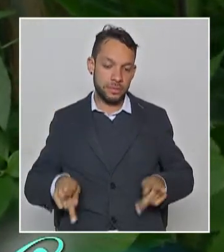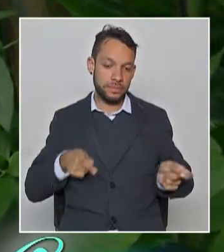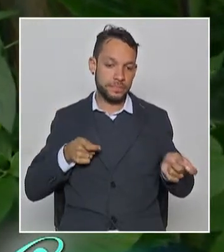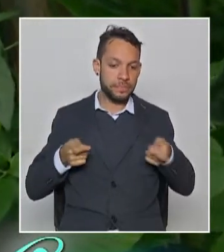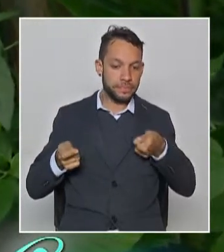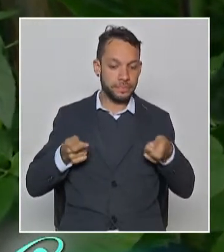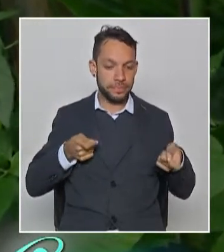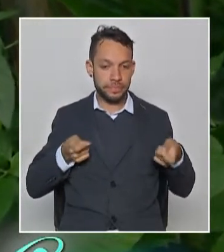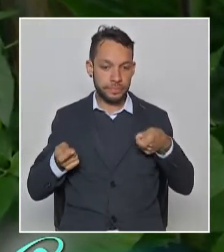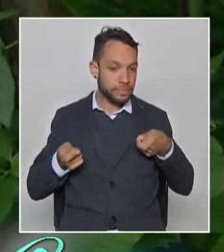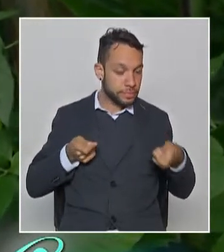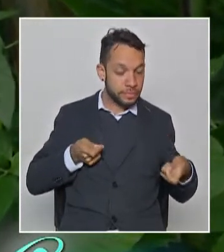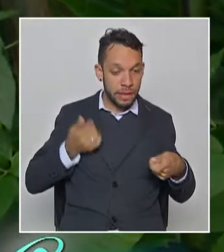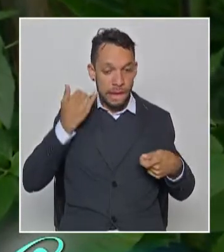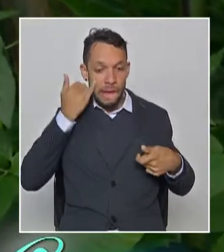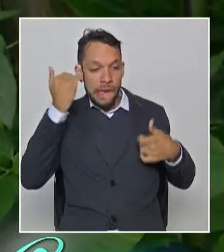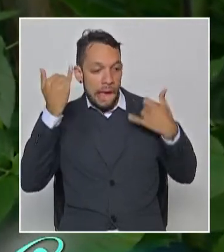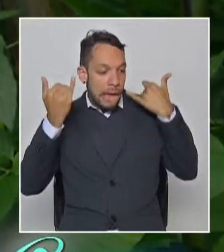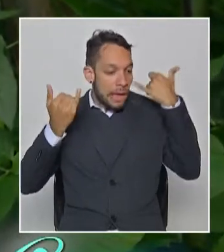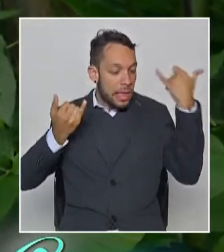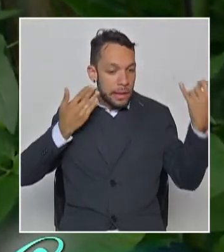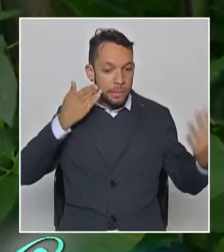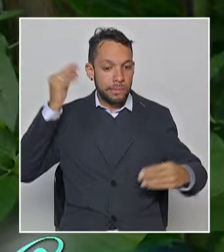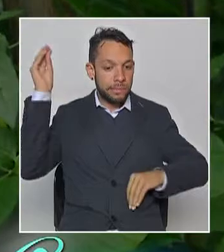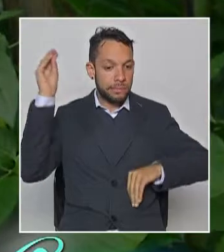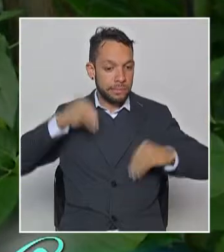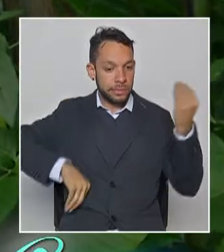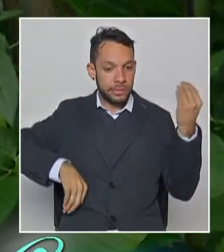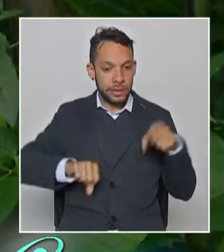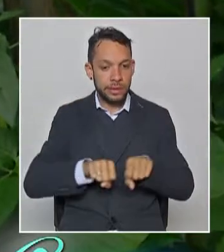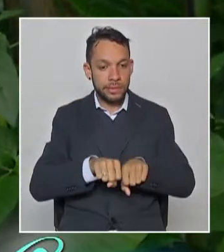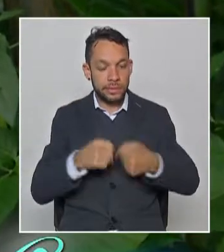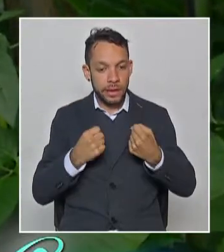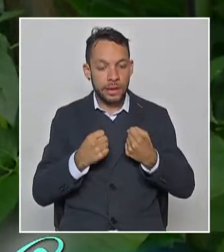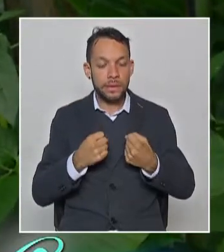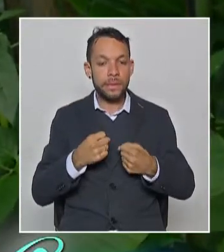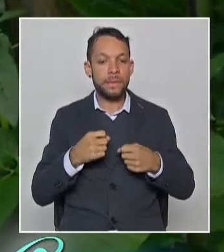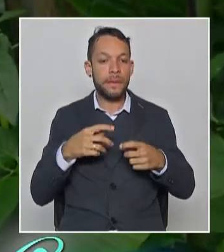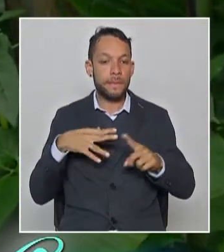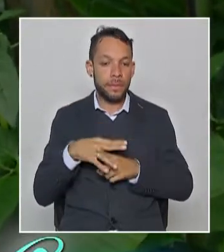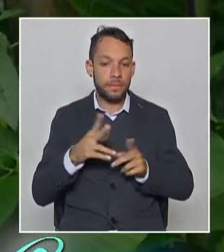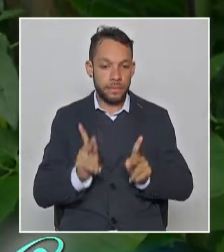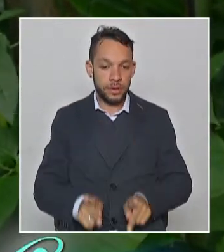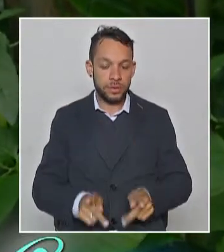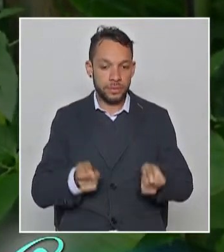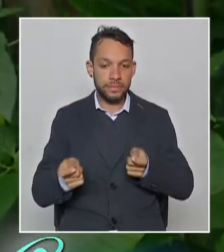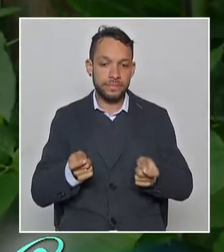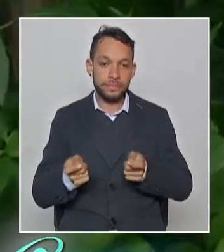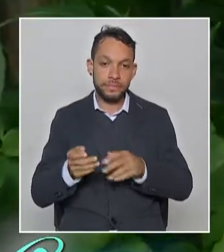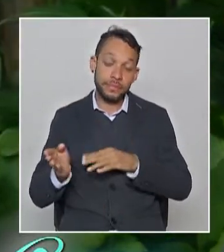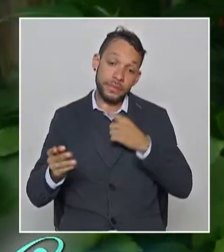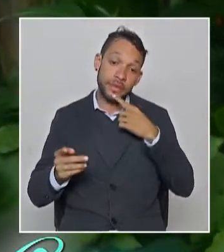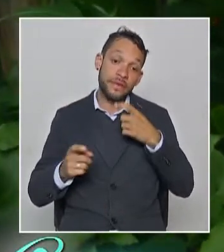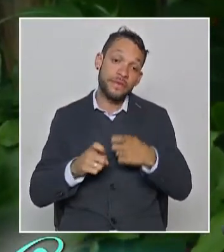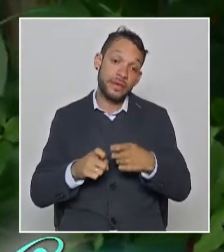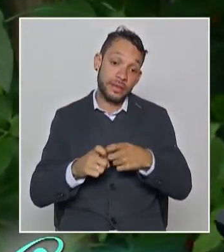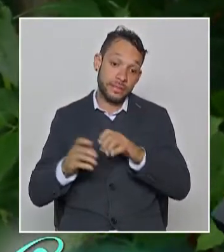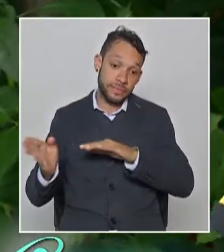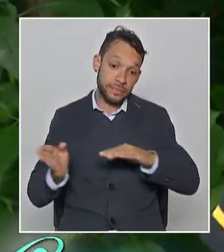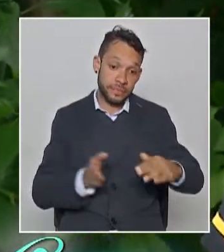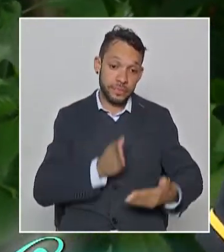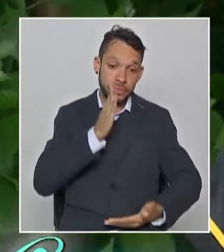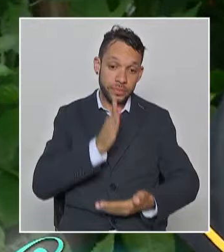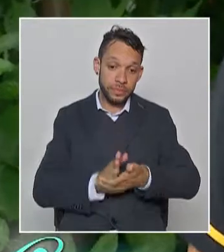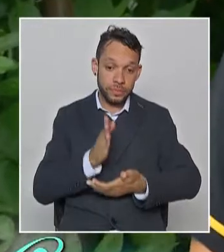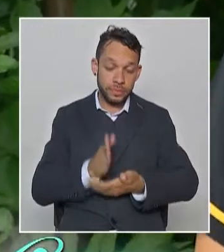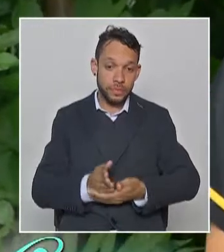haciendo lo que no deben y poniéndose abejas así, pueden causar una imagen negativa a este tipo de terapias. Ok, vamos a ir a este